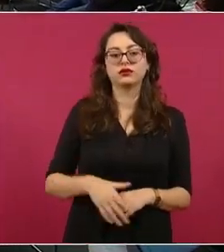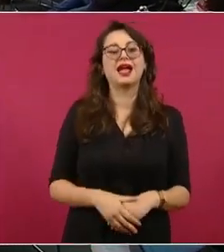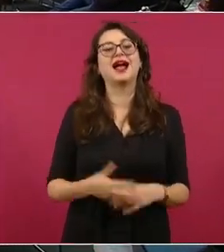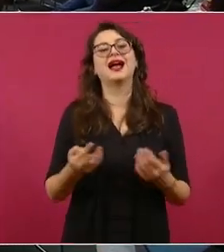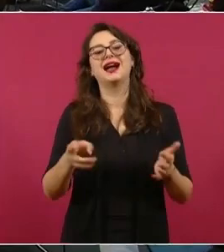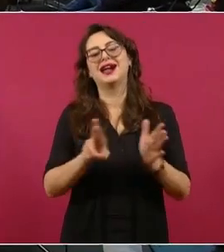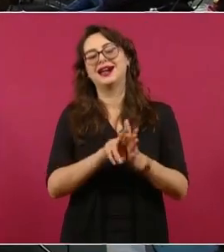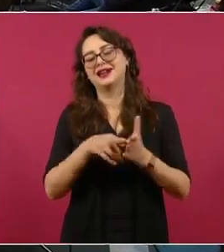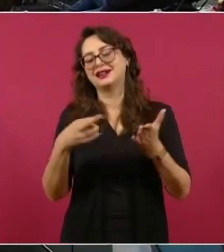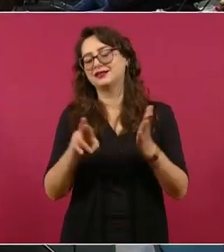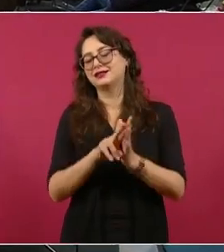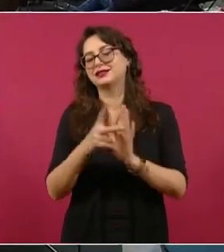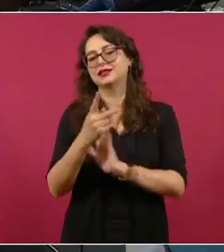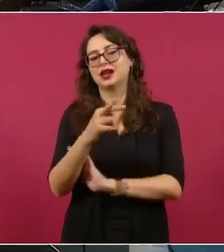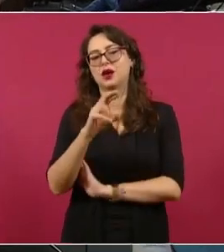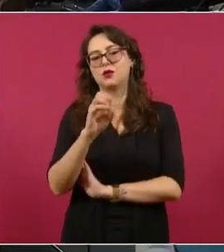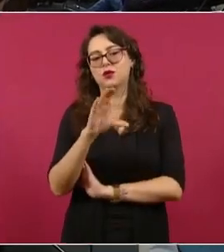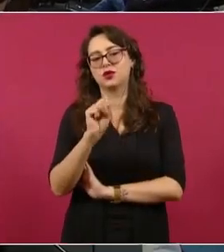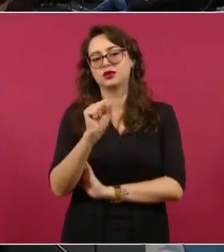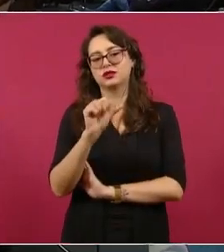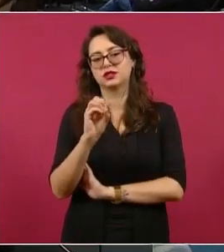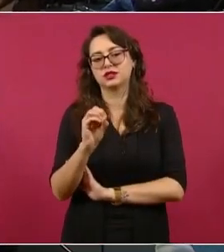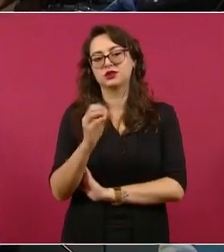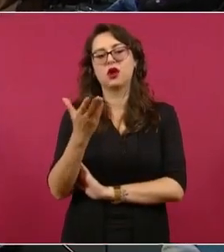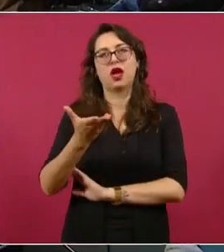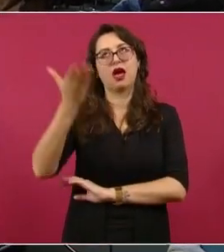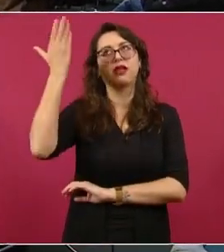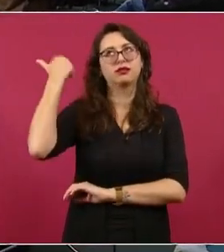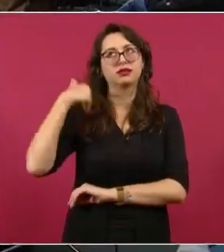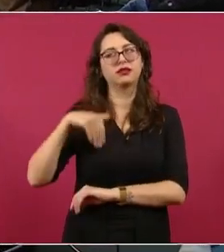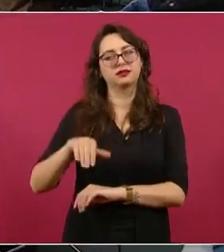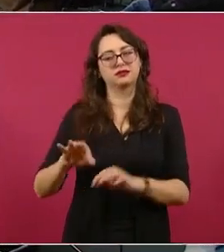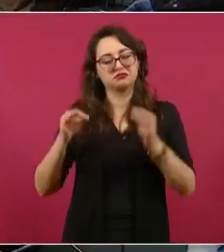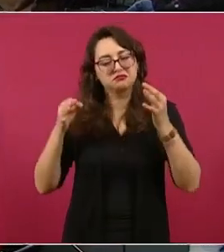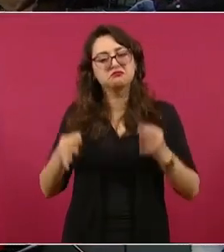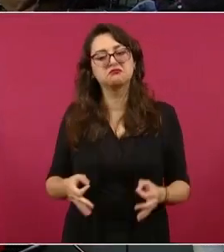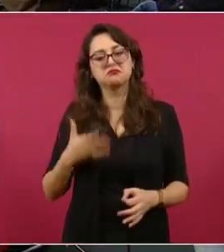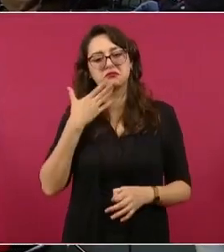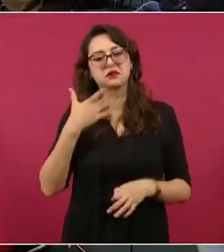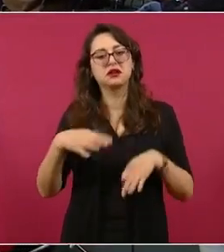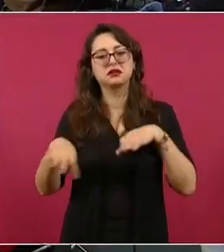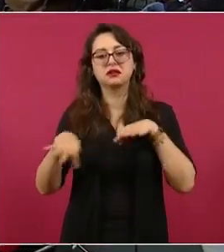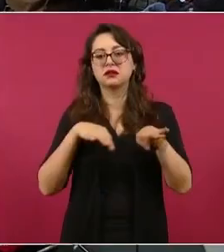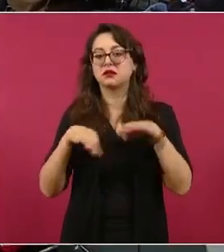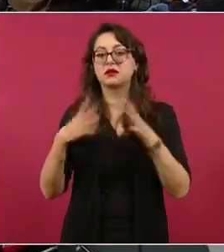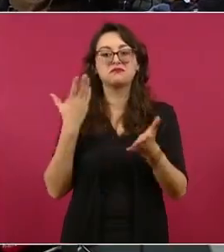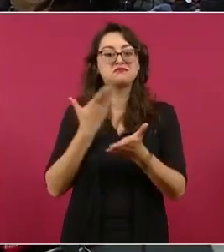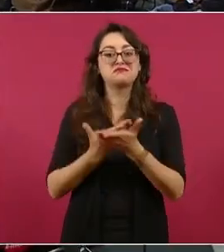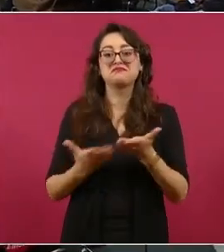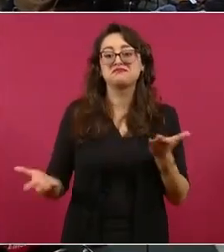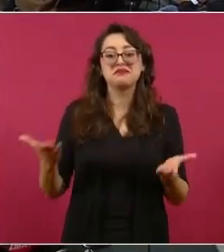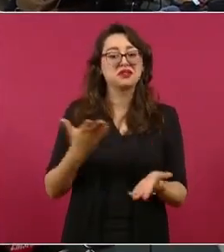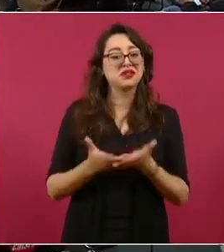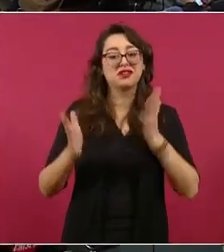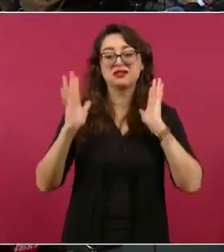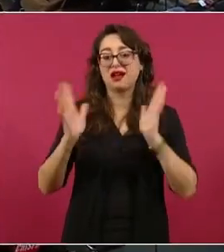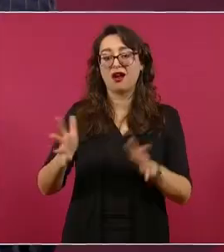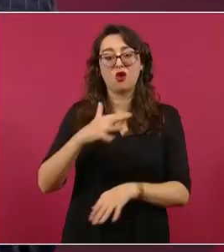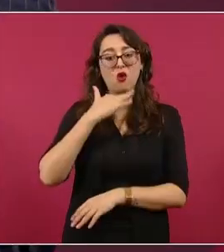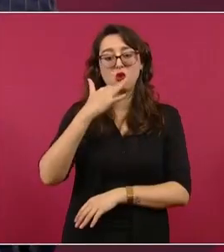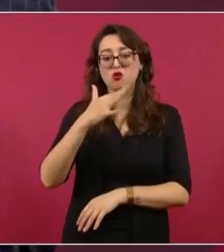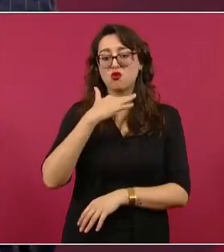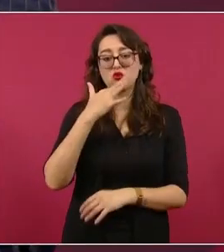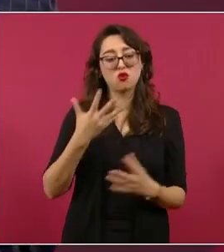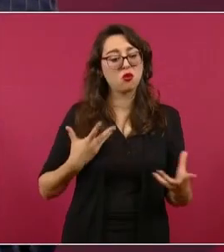Proceso, fíjense, que en otro tiempo era otra cosa y ahora es un pasquín del